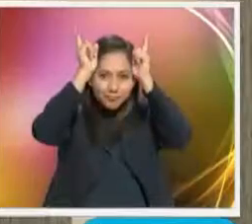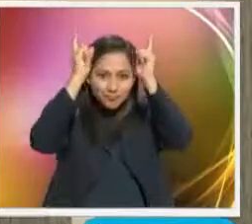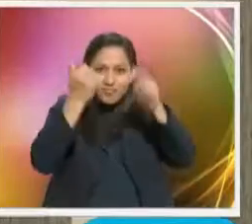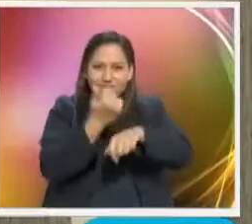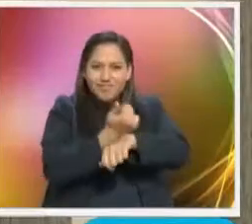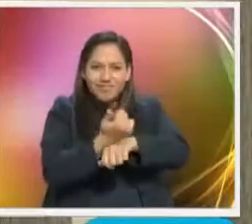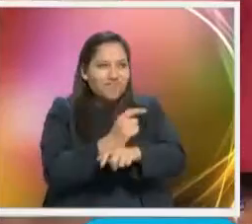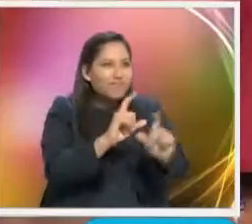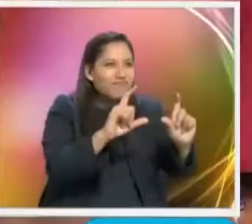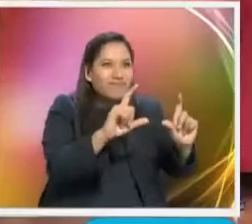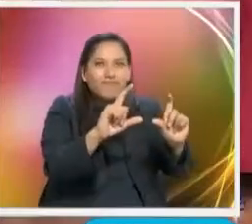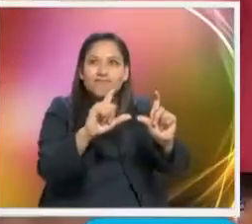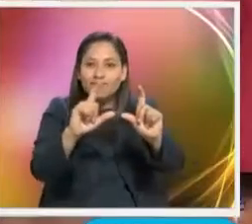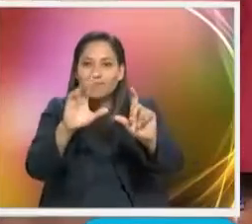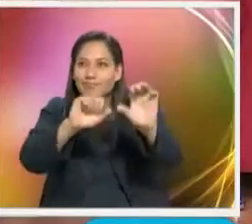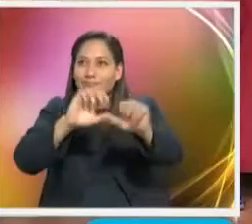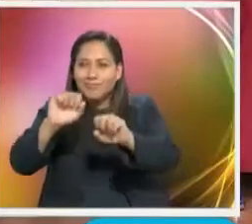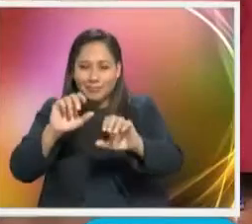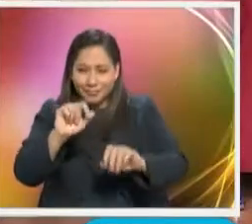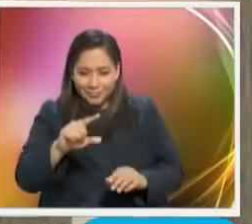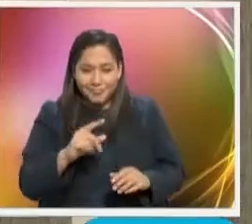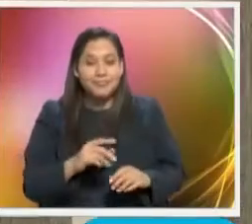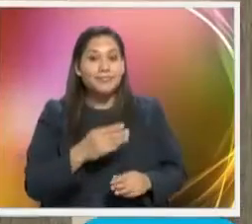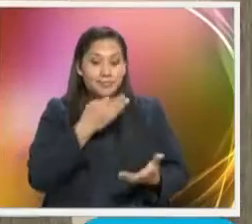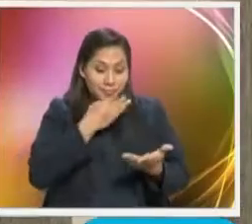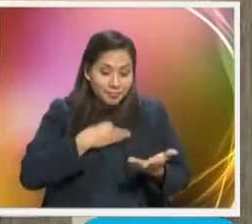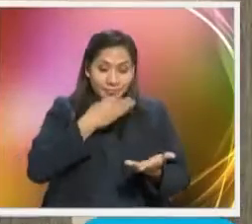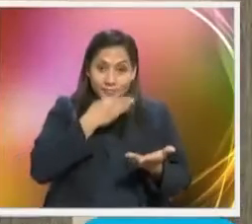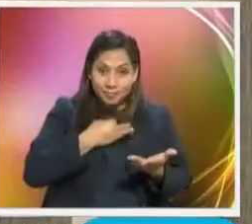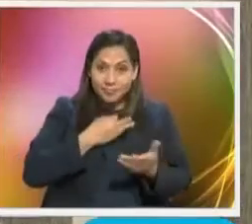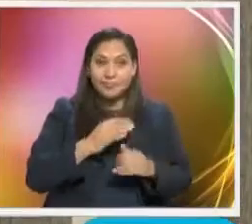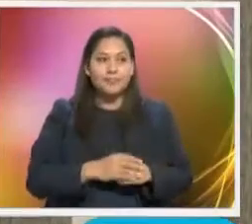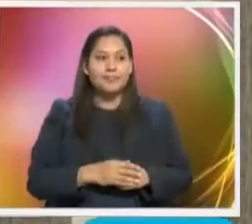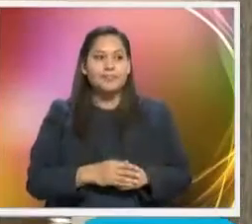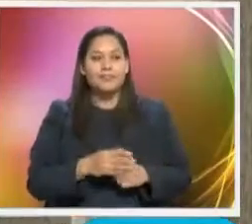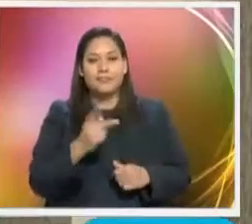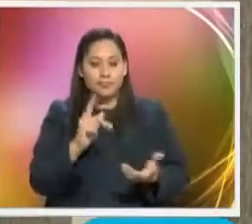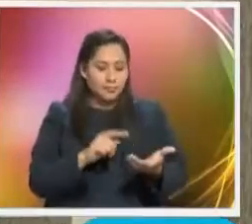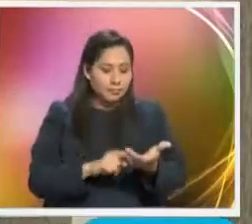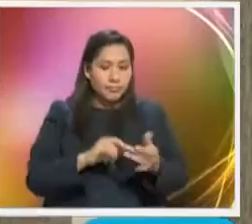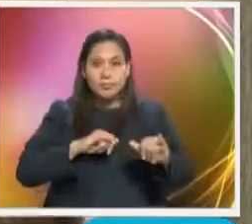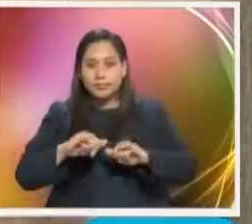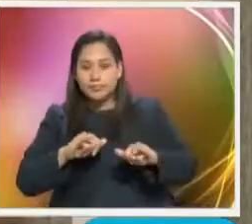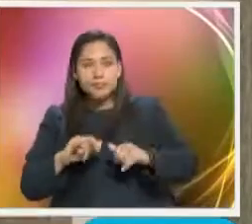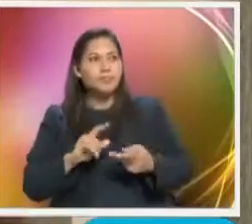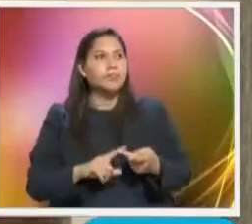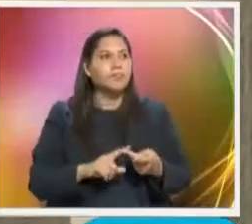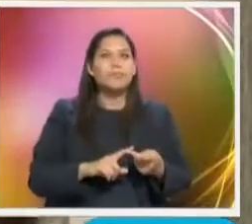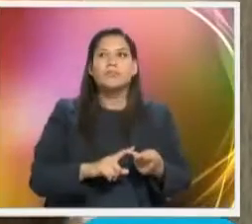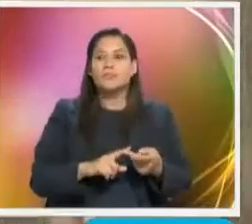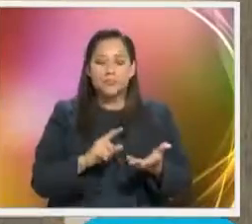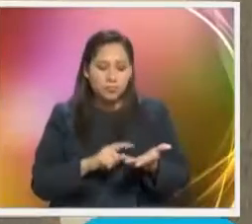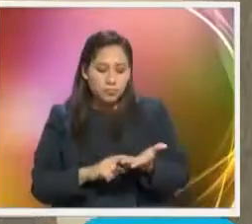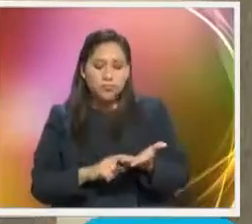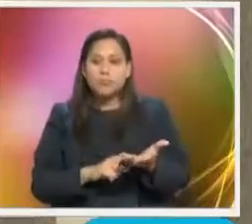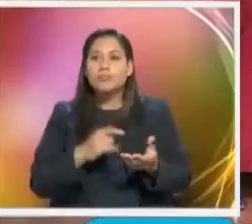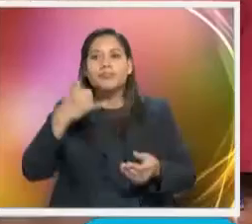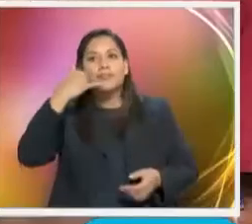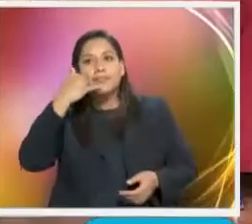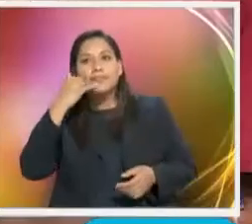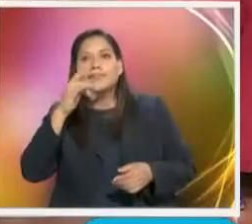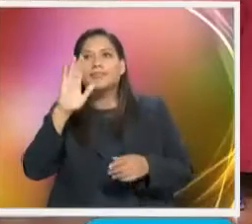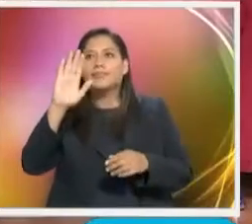Pero además, en muchos casos también dependemos de ello para poder guiarnos con los mapas o solicitar un servicio de